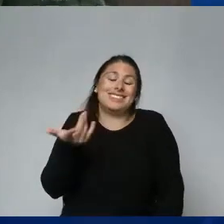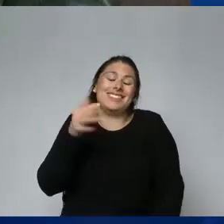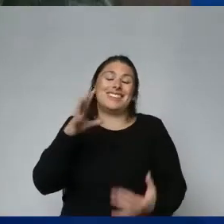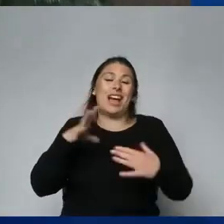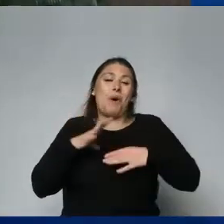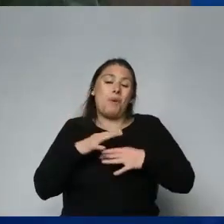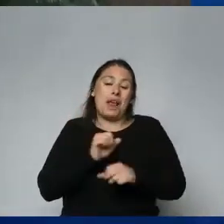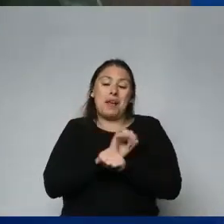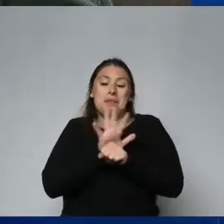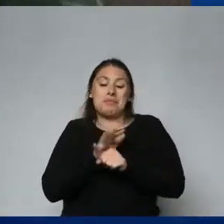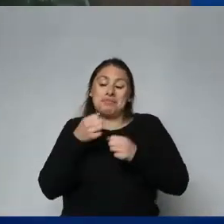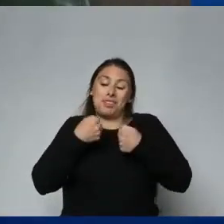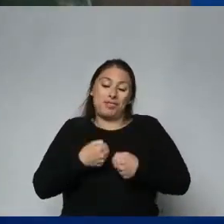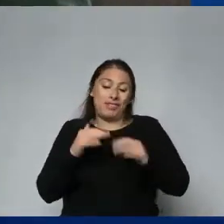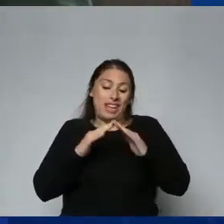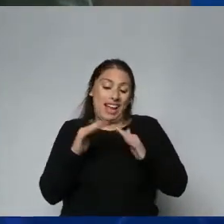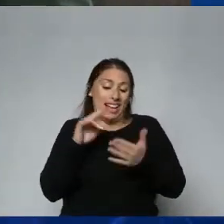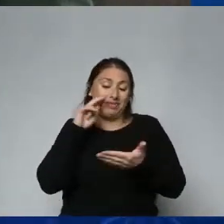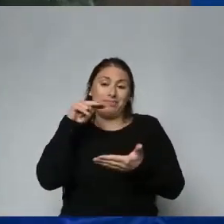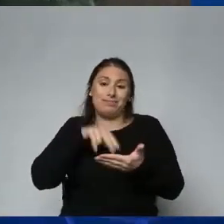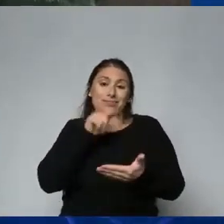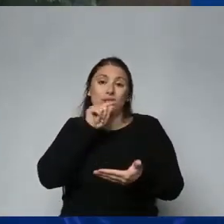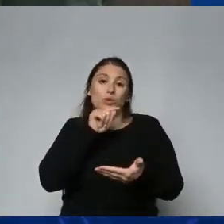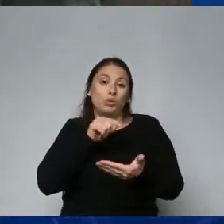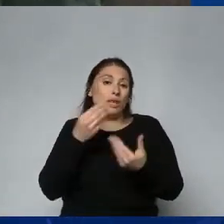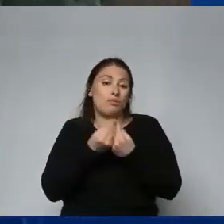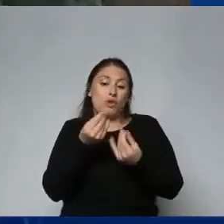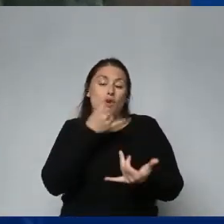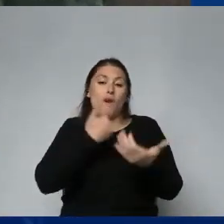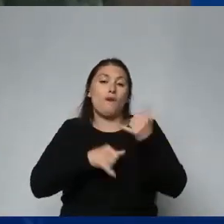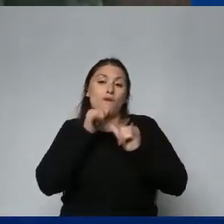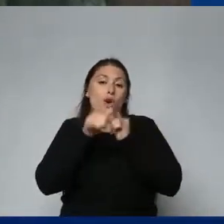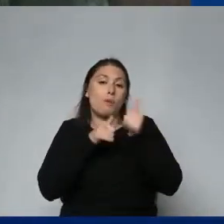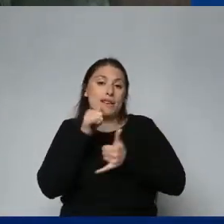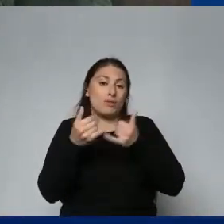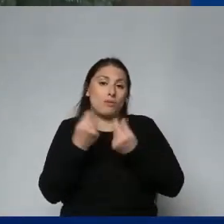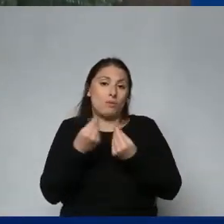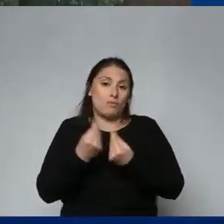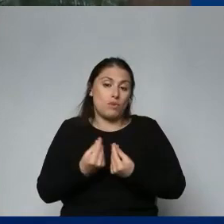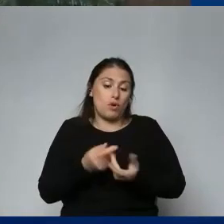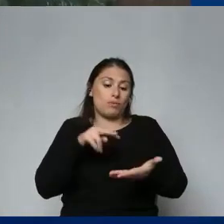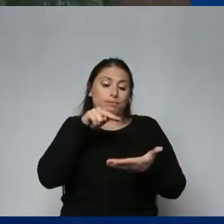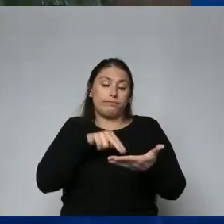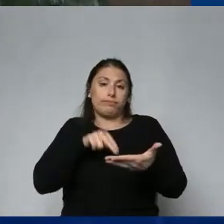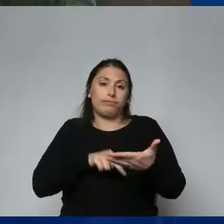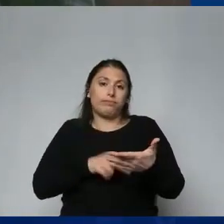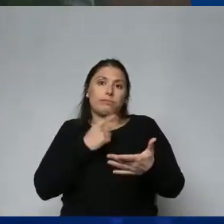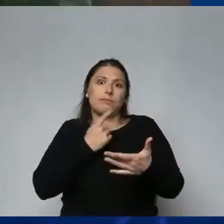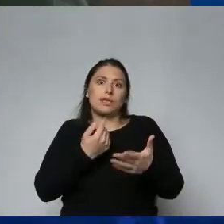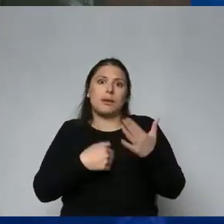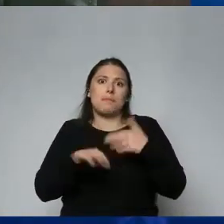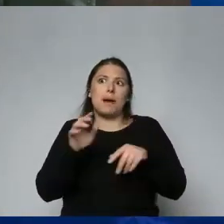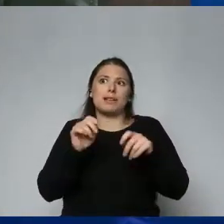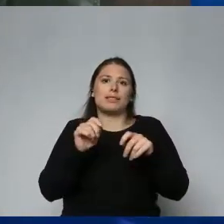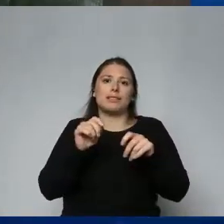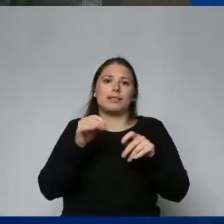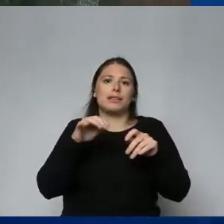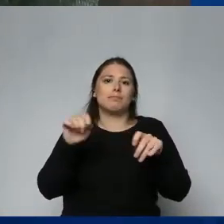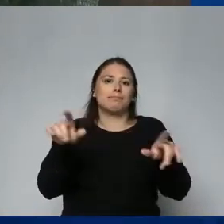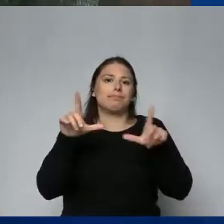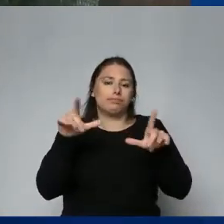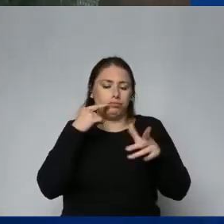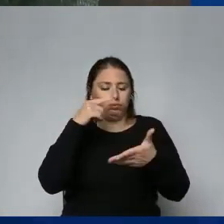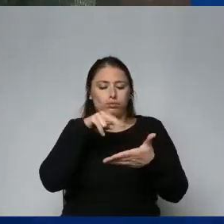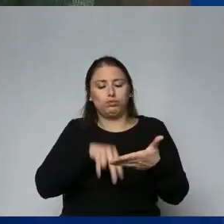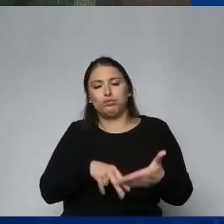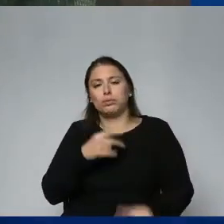jubilación, pandemia. Bueno, no, es una fuente de información válida porque te remite a los medios de prensa. Pero yo